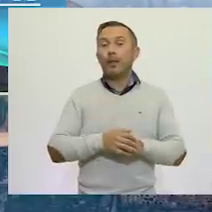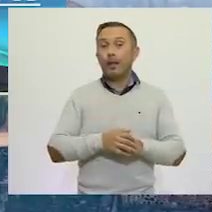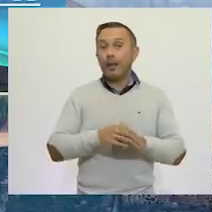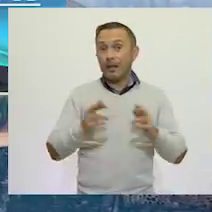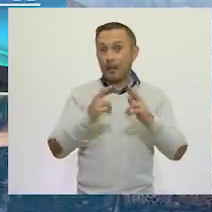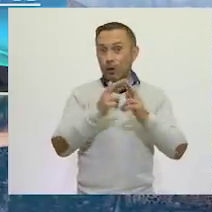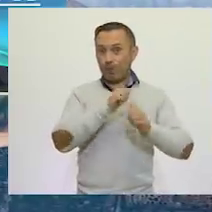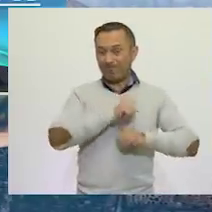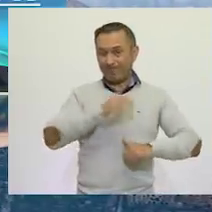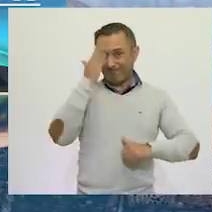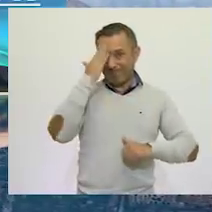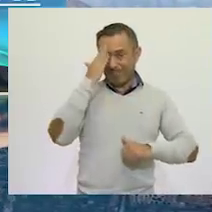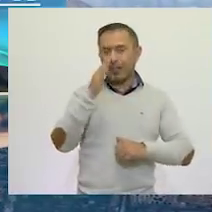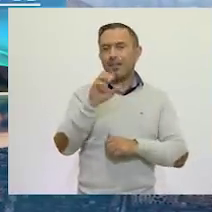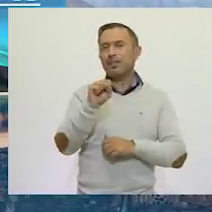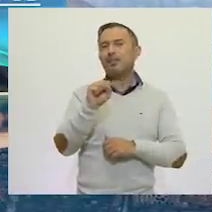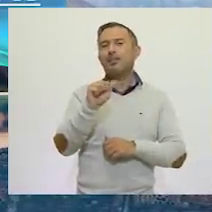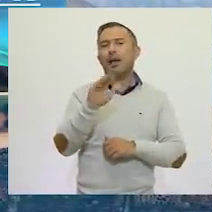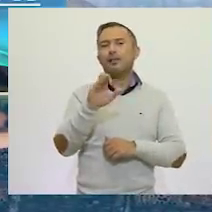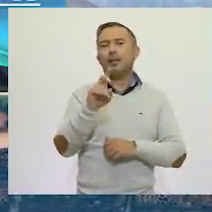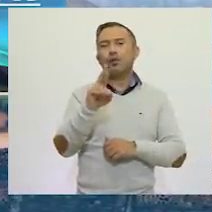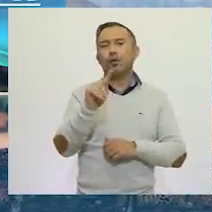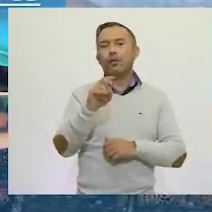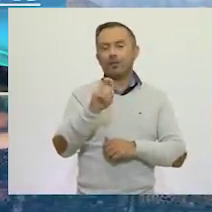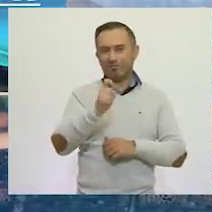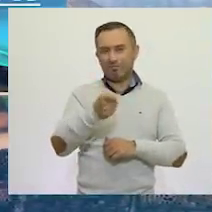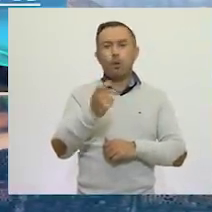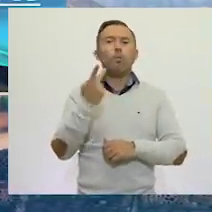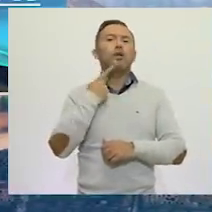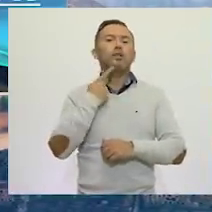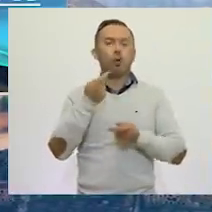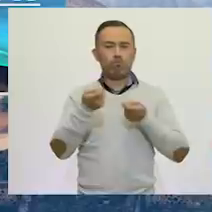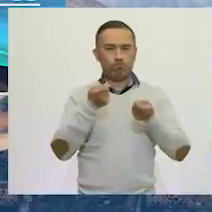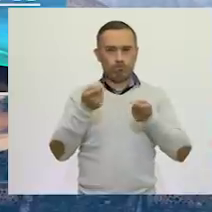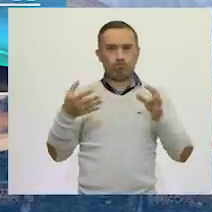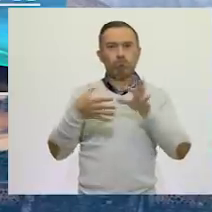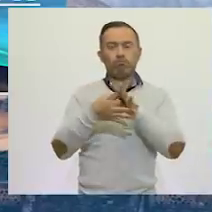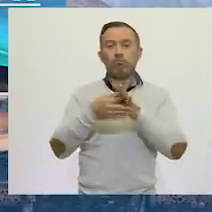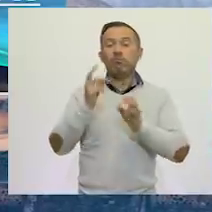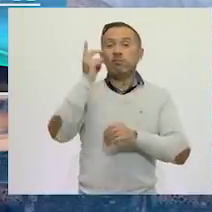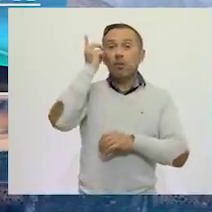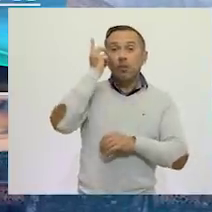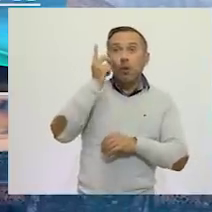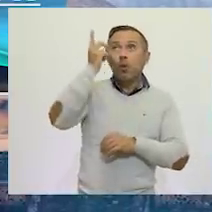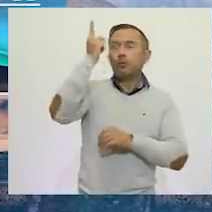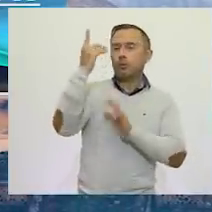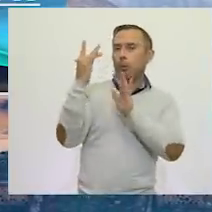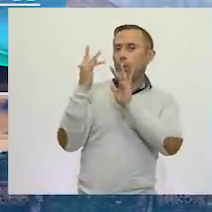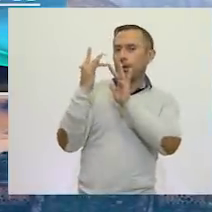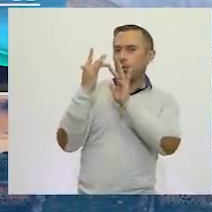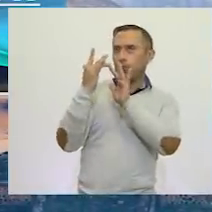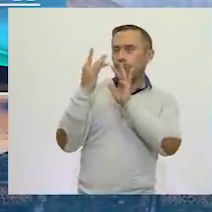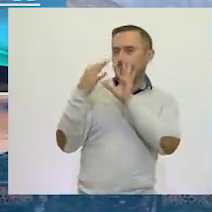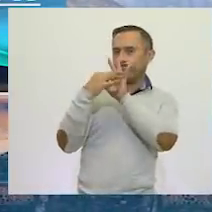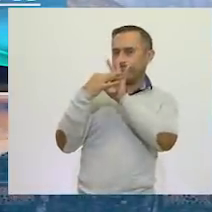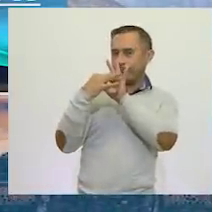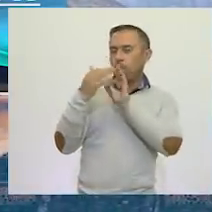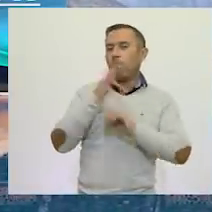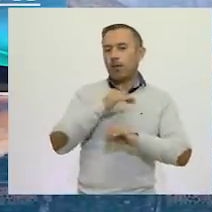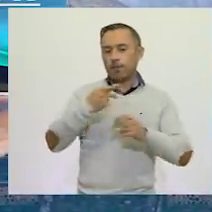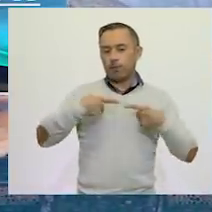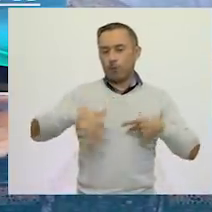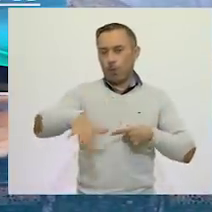los cuales tenían dominio político y estaban en contacto con los dioses para poder dirigir a la población.